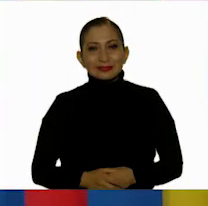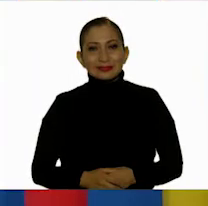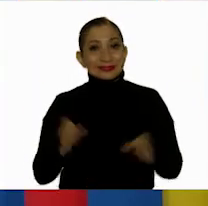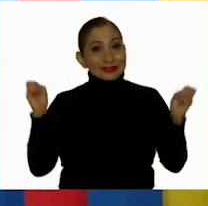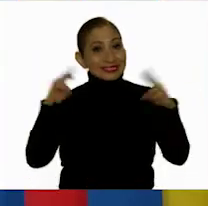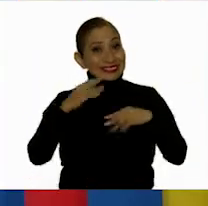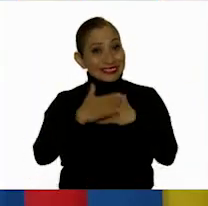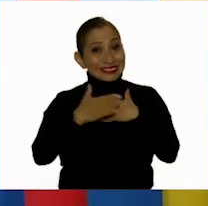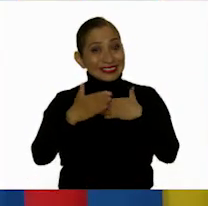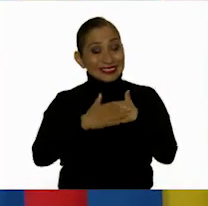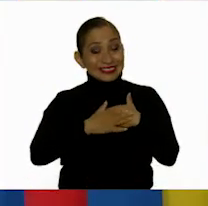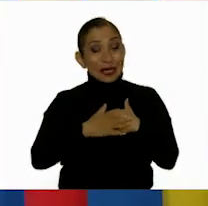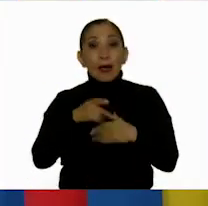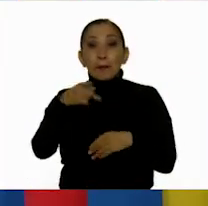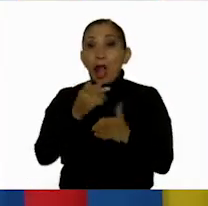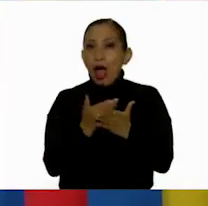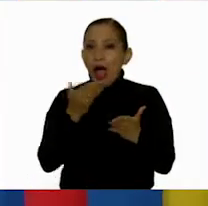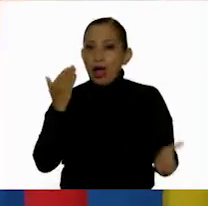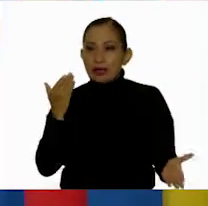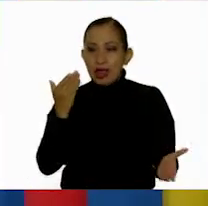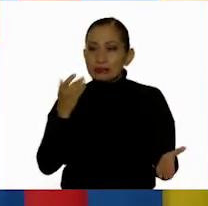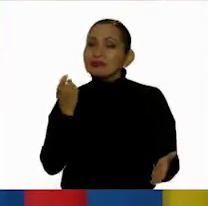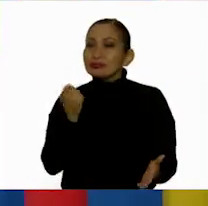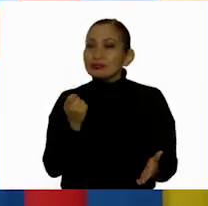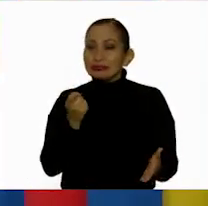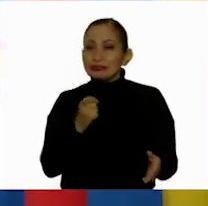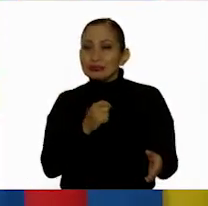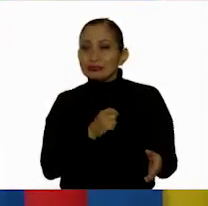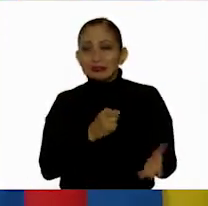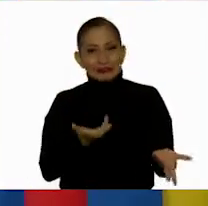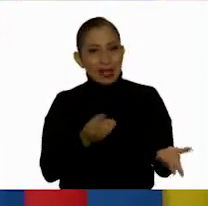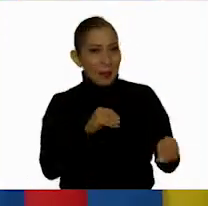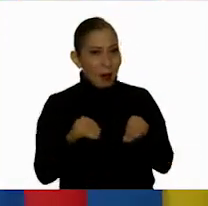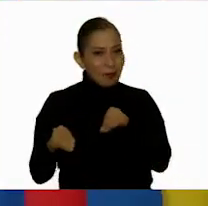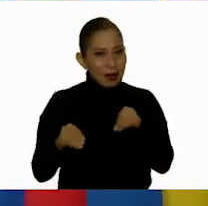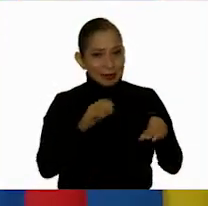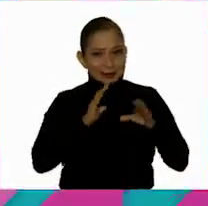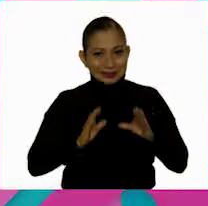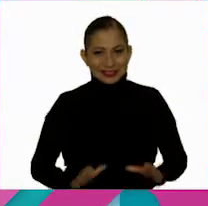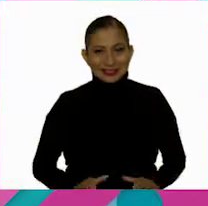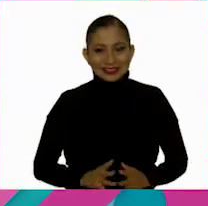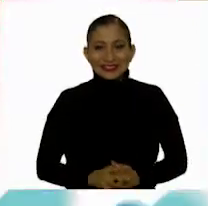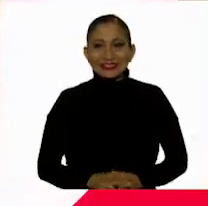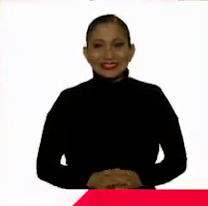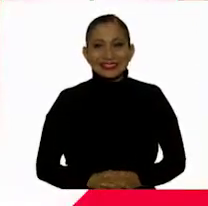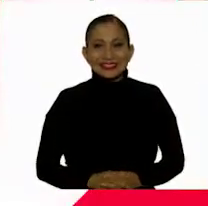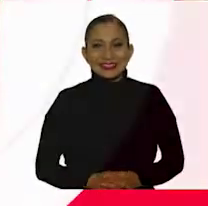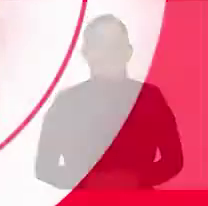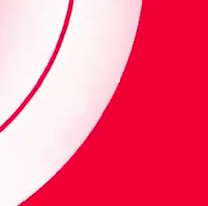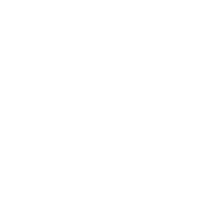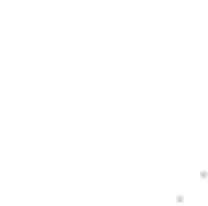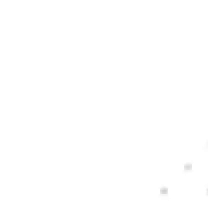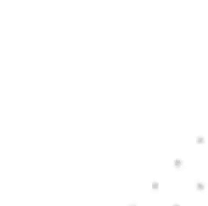Nos vemos en la próxima, pero antes vamos a movernos un poco.